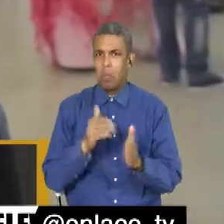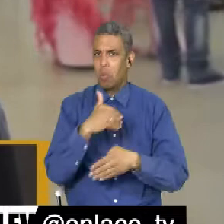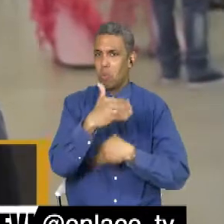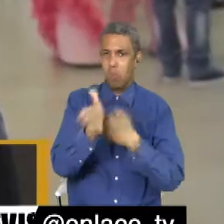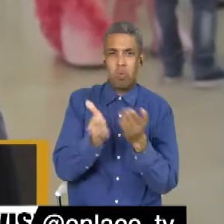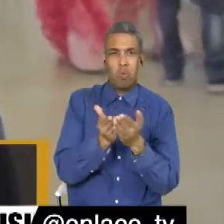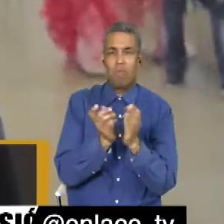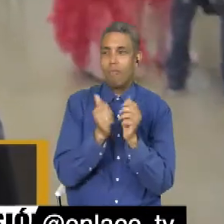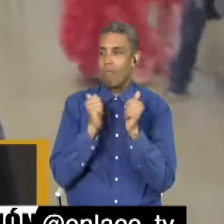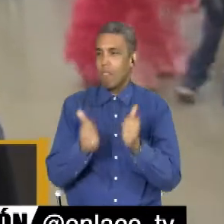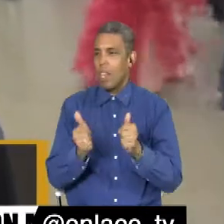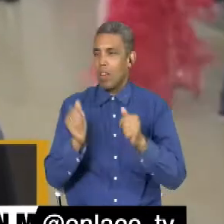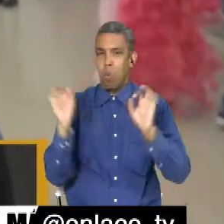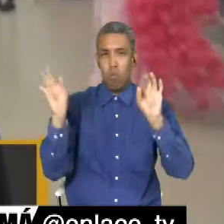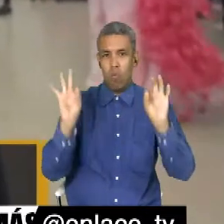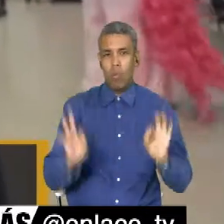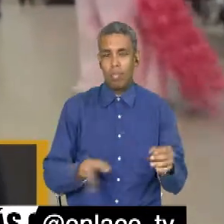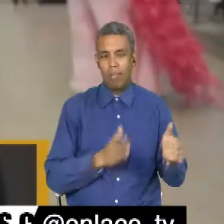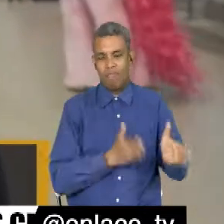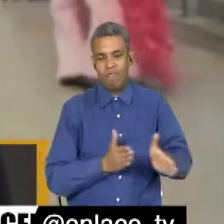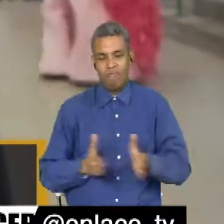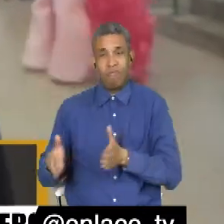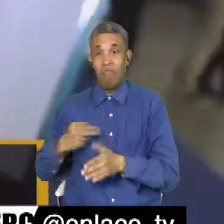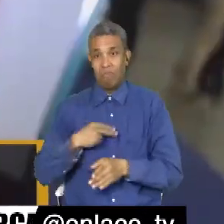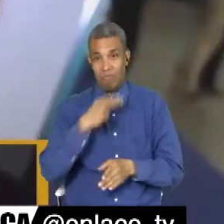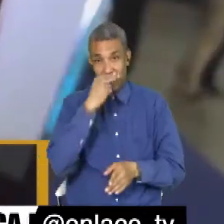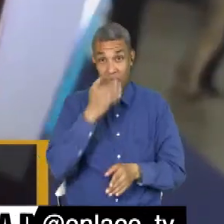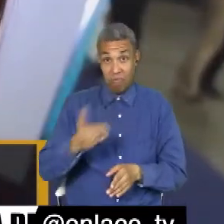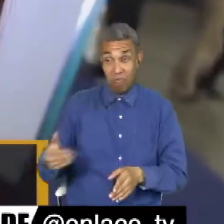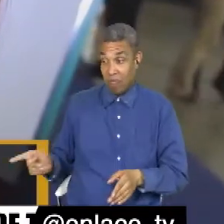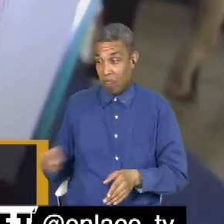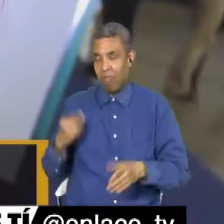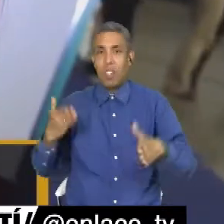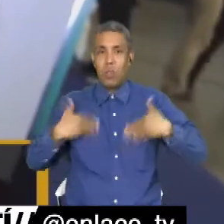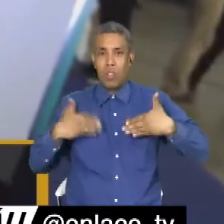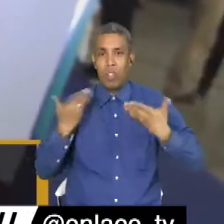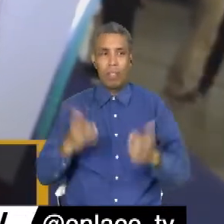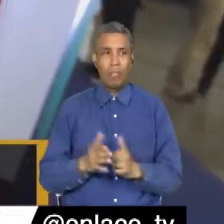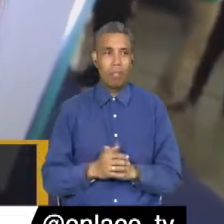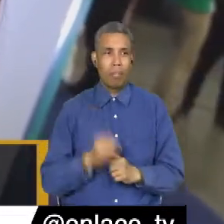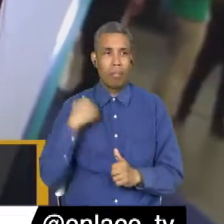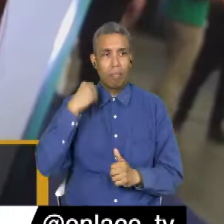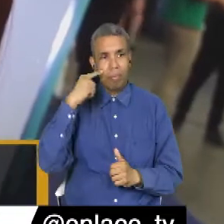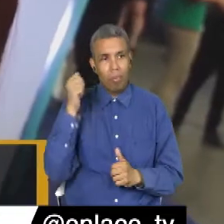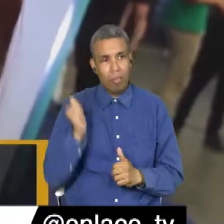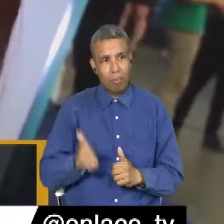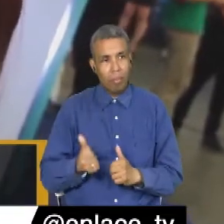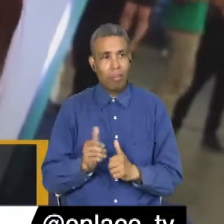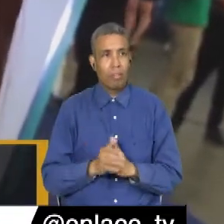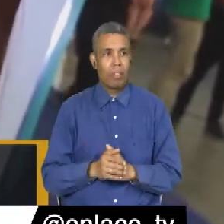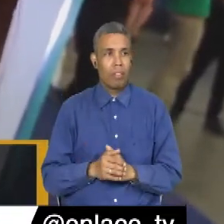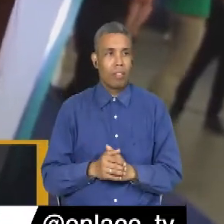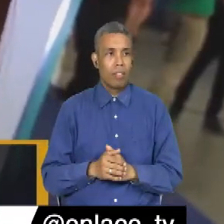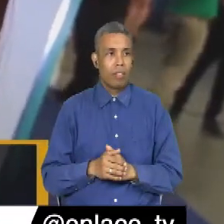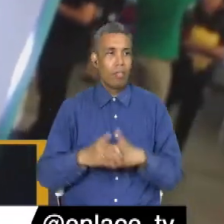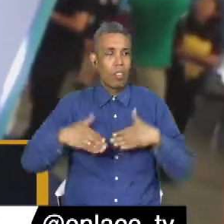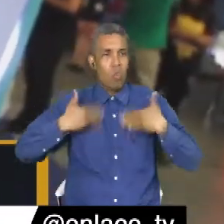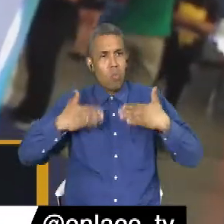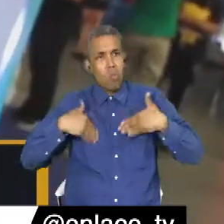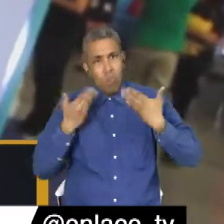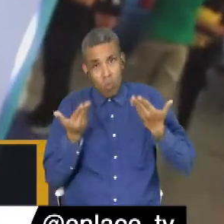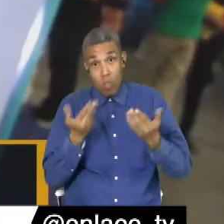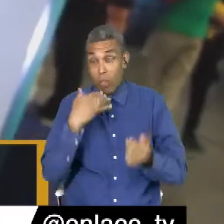un evento muy bien organizado, para los niños es genial el evento. Se ve súper chévere, pues ahí como la gente muy animada, los stands están muy